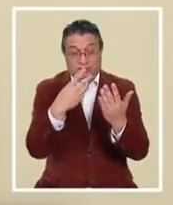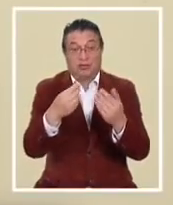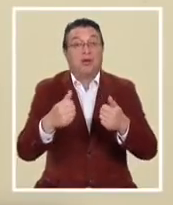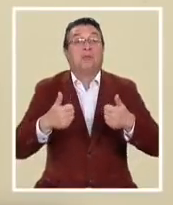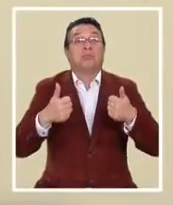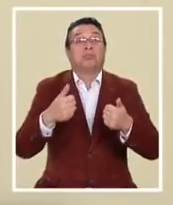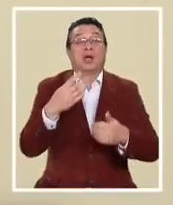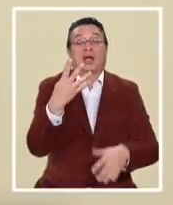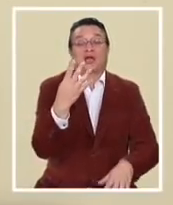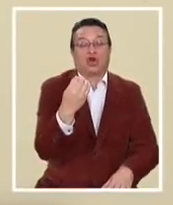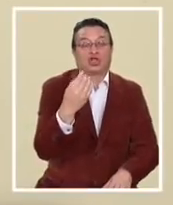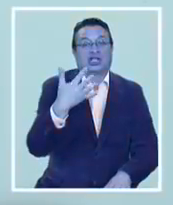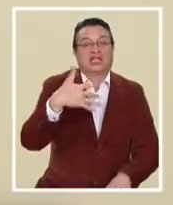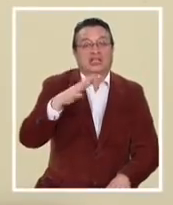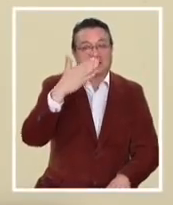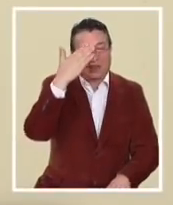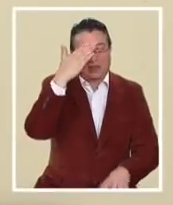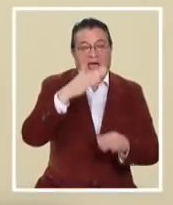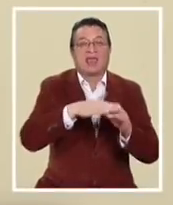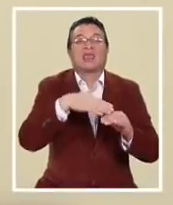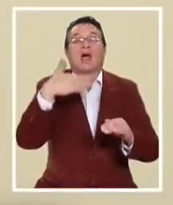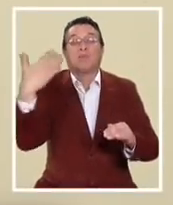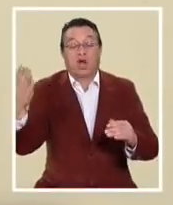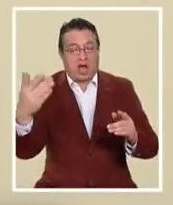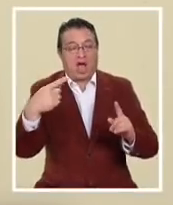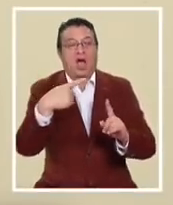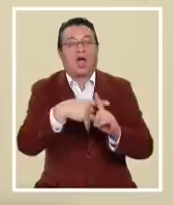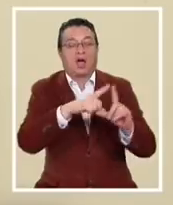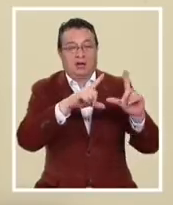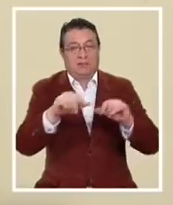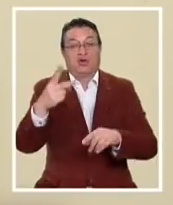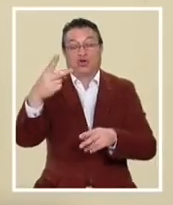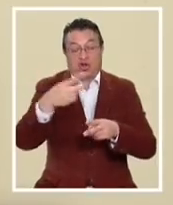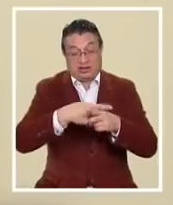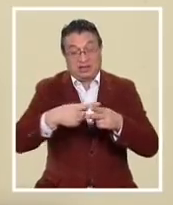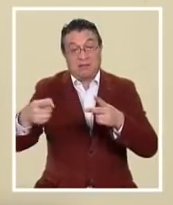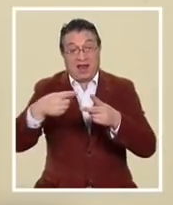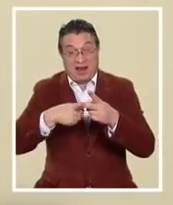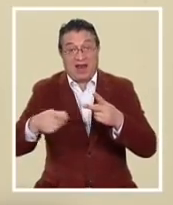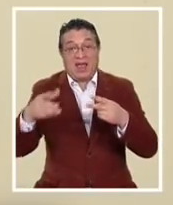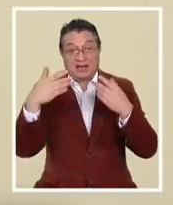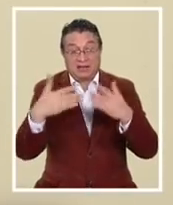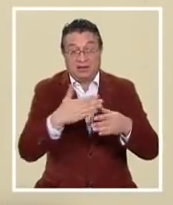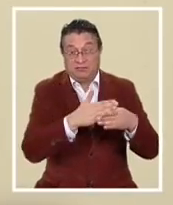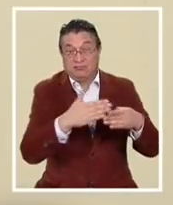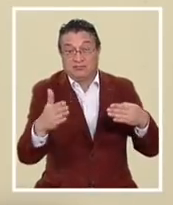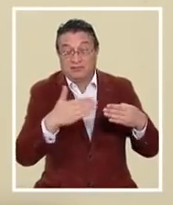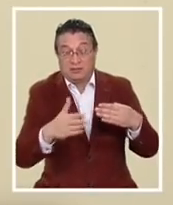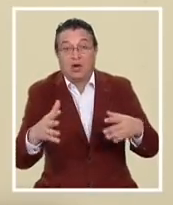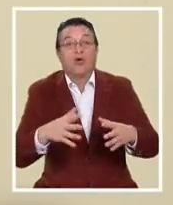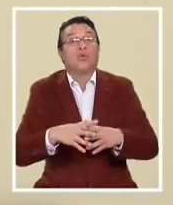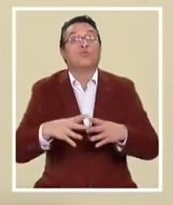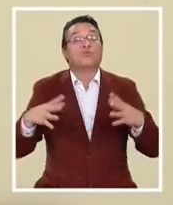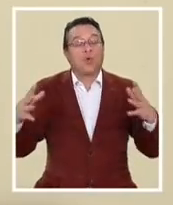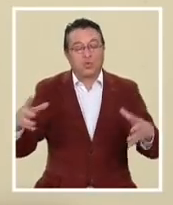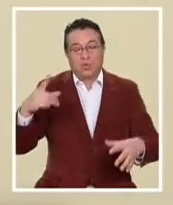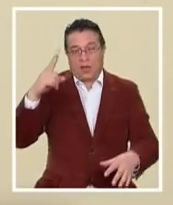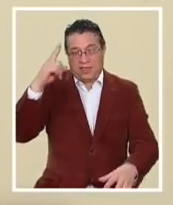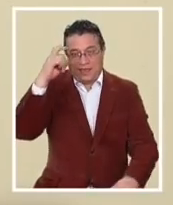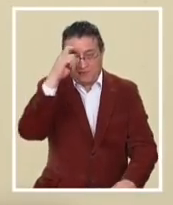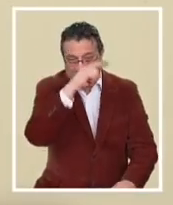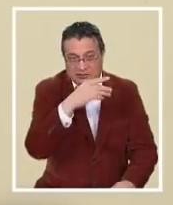frutos hasta 14 o 15 días más. De manera que estas 2 semanas que vienen, esta primera quincena de abril, va a ser tremendamente